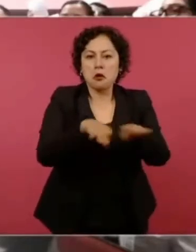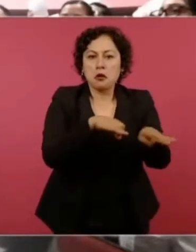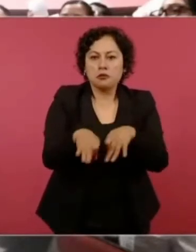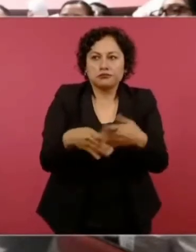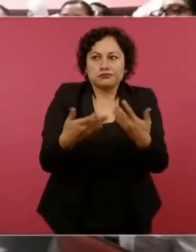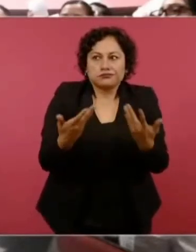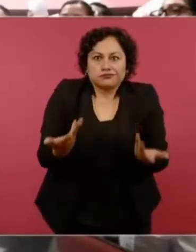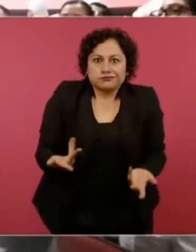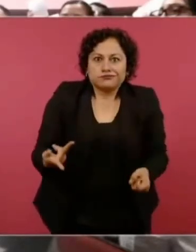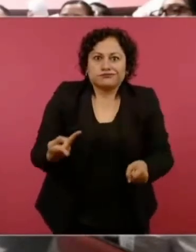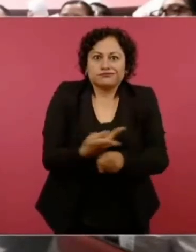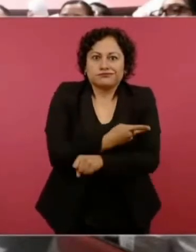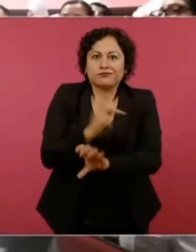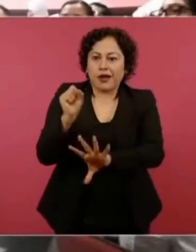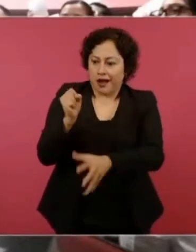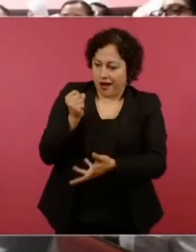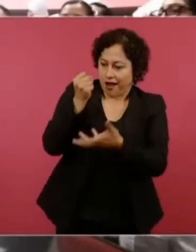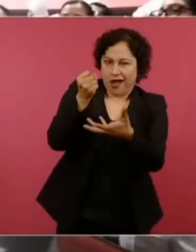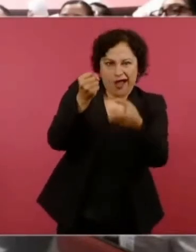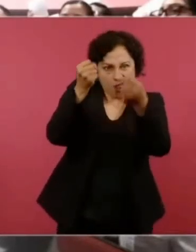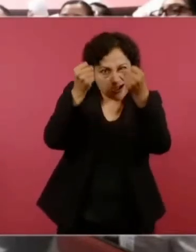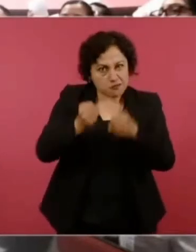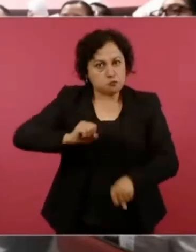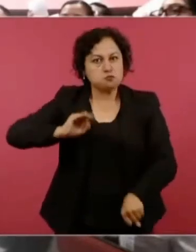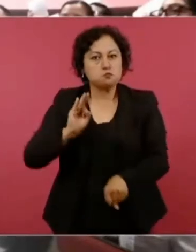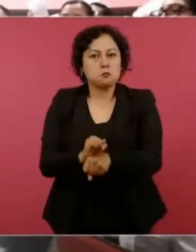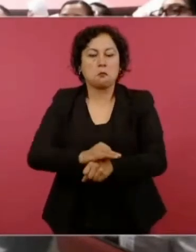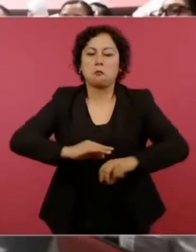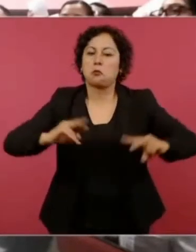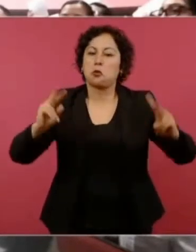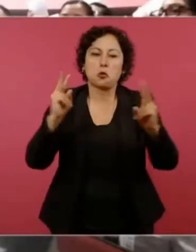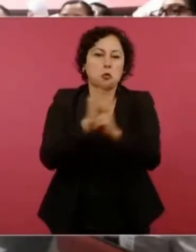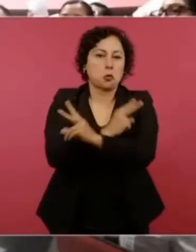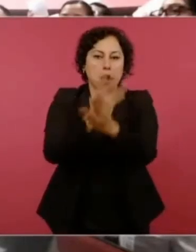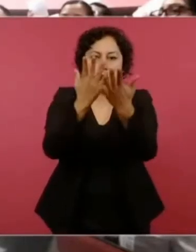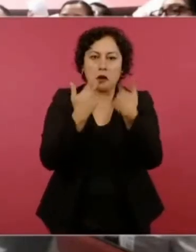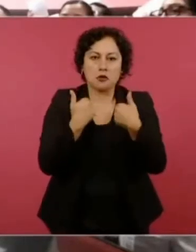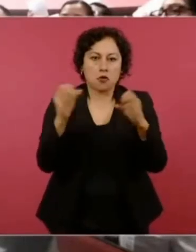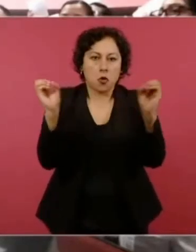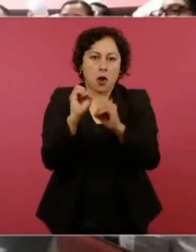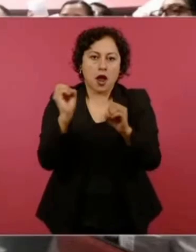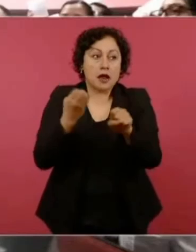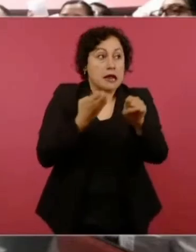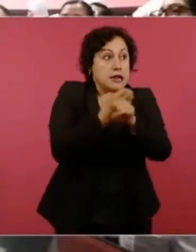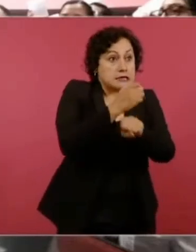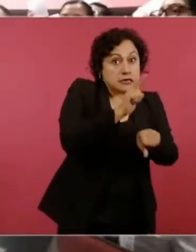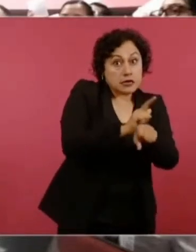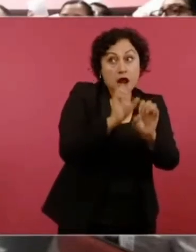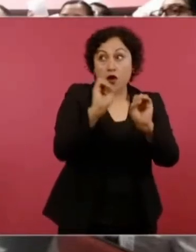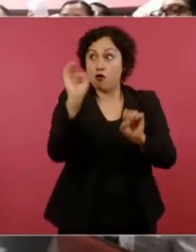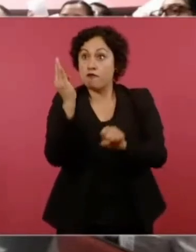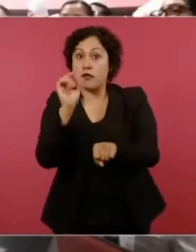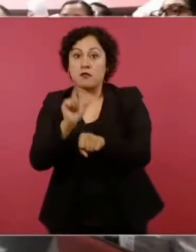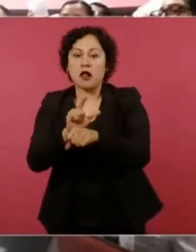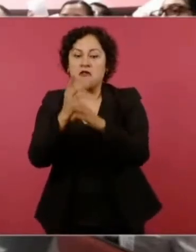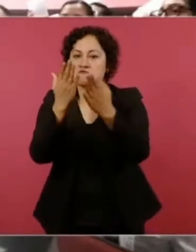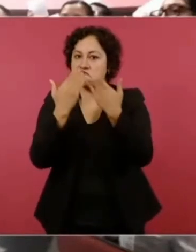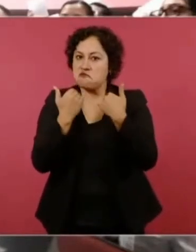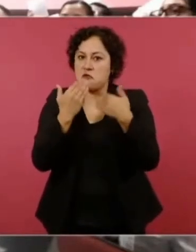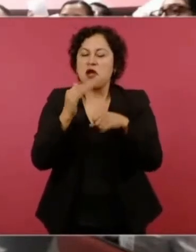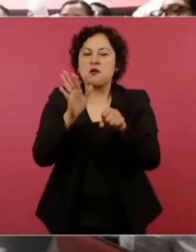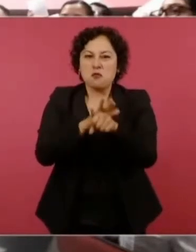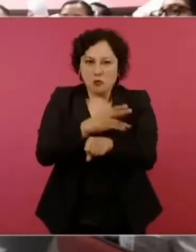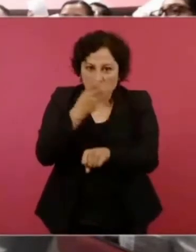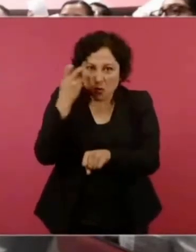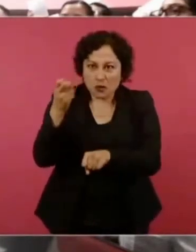tenían una plaza ni estatal ni federal. En ese sentido, uno de los objetivos fue basificar a